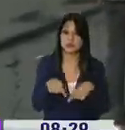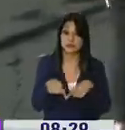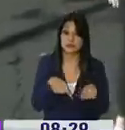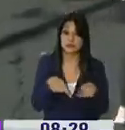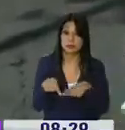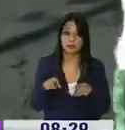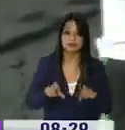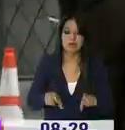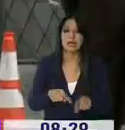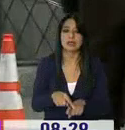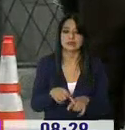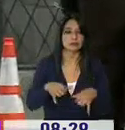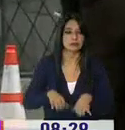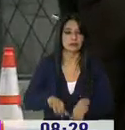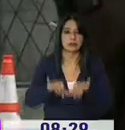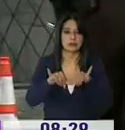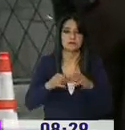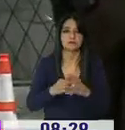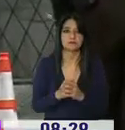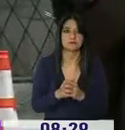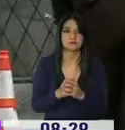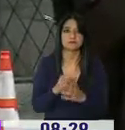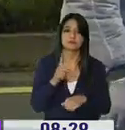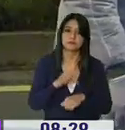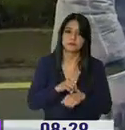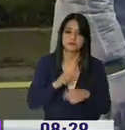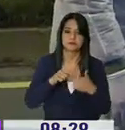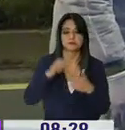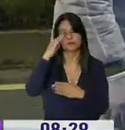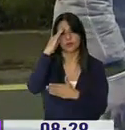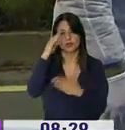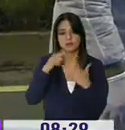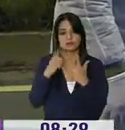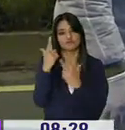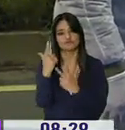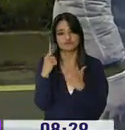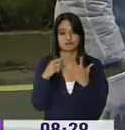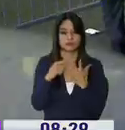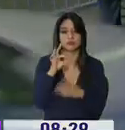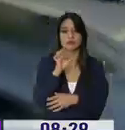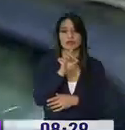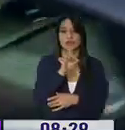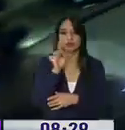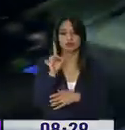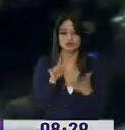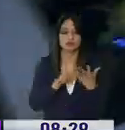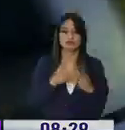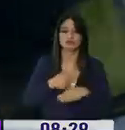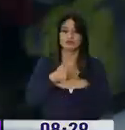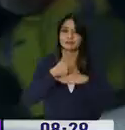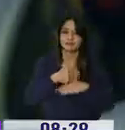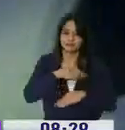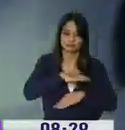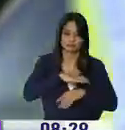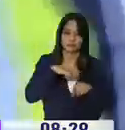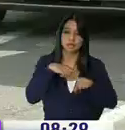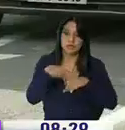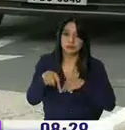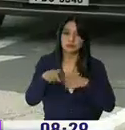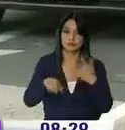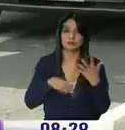las placas. Los servidores de salud, policía, Fuerzas Armadas, EQ911, Agencia Metropolitana de